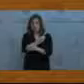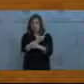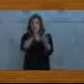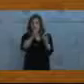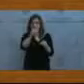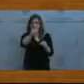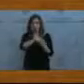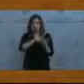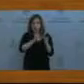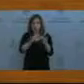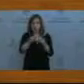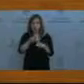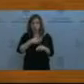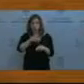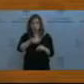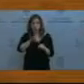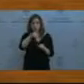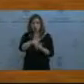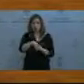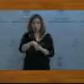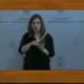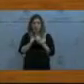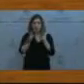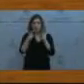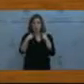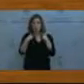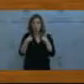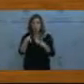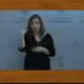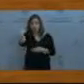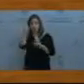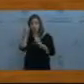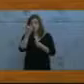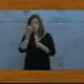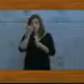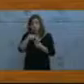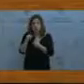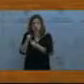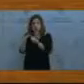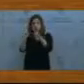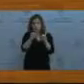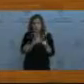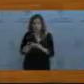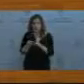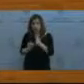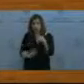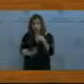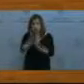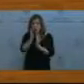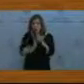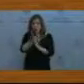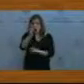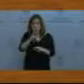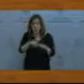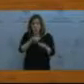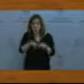grupos parlamentarios en el Congreso de los Diputados. Y entonces yo me pregunto si defendemos la quema de carbón en las